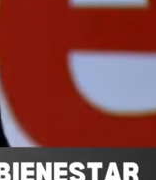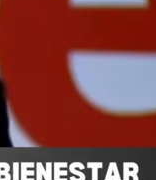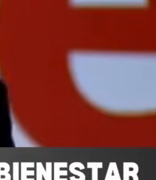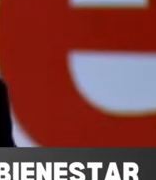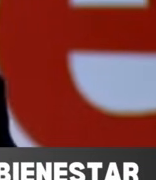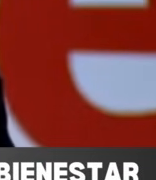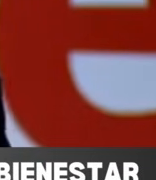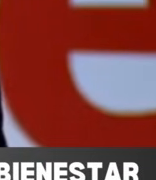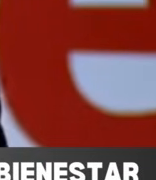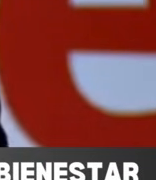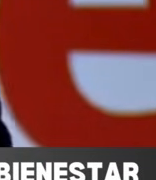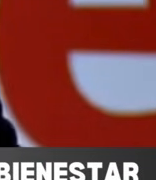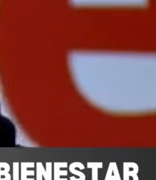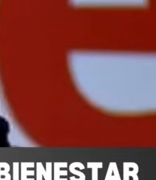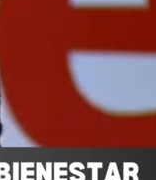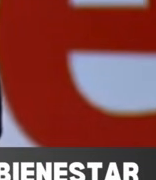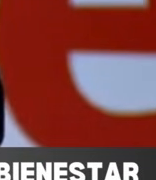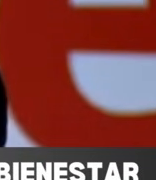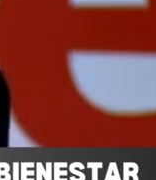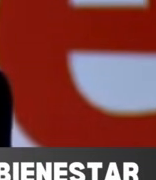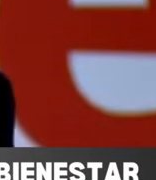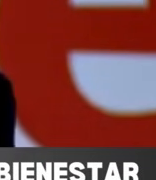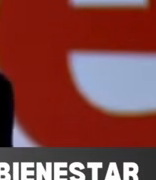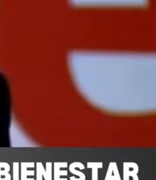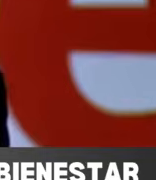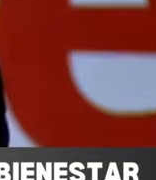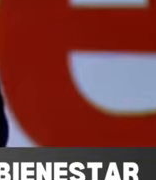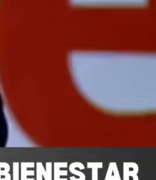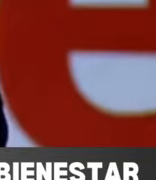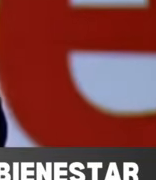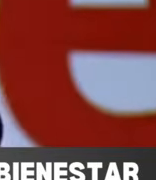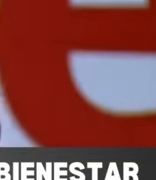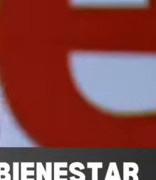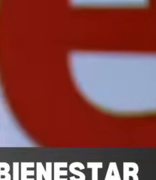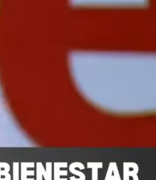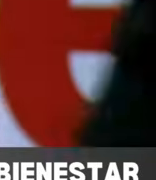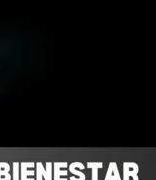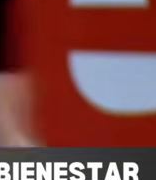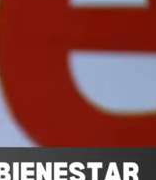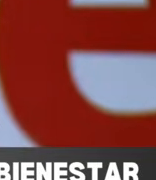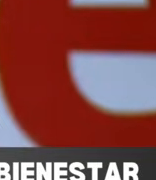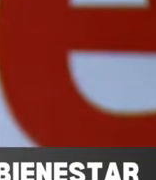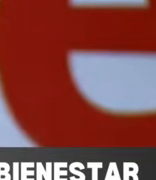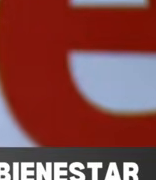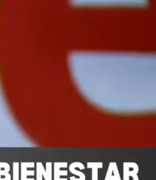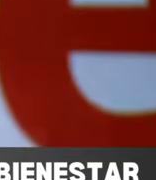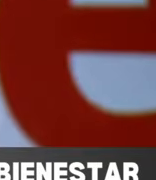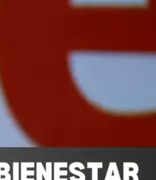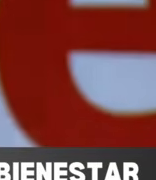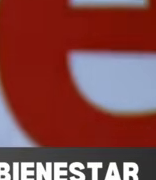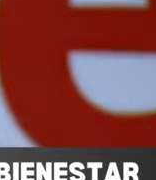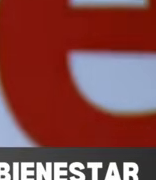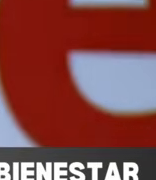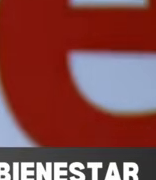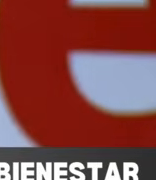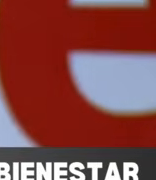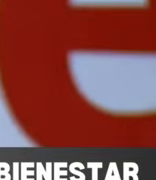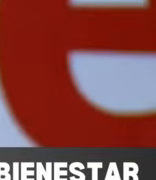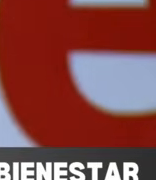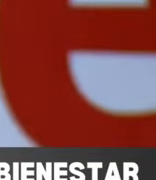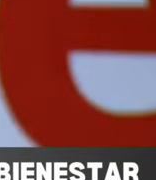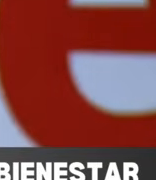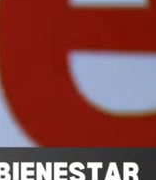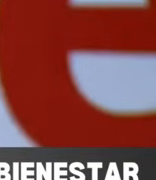son pilares los que hoy nos dan estos resultados de poder disminuir la desigualdad.